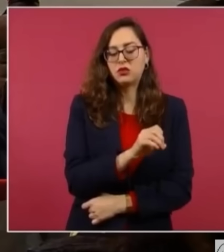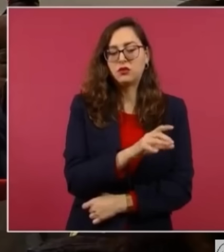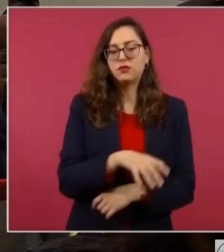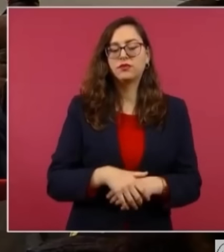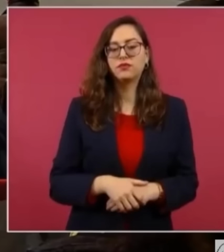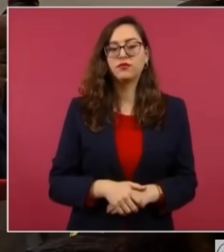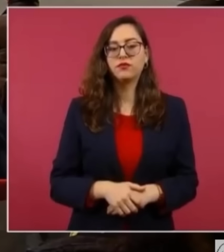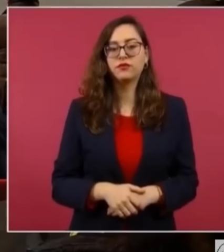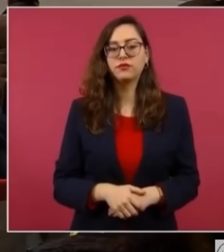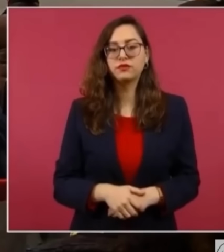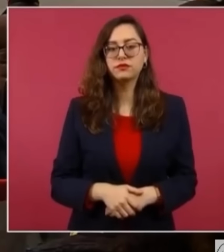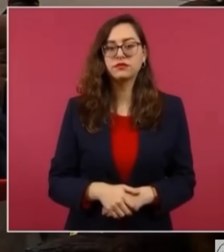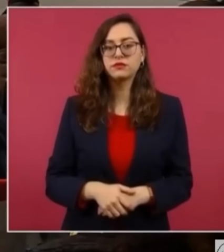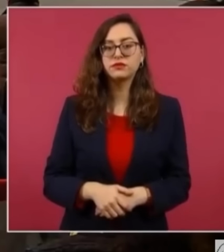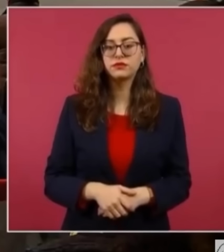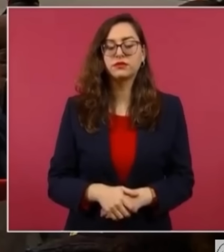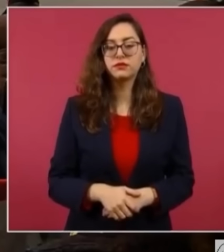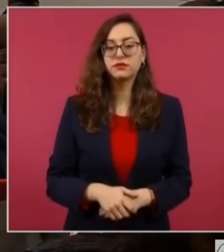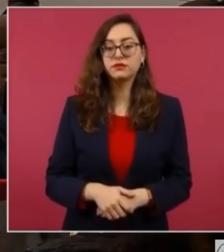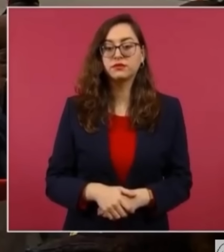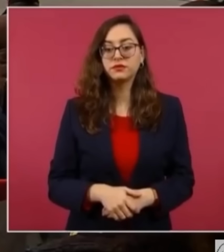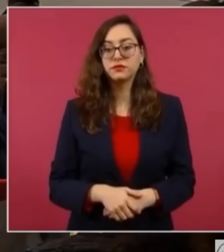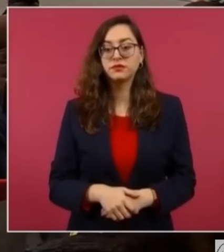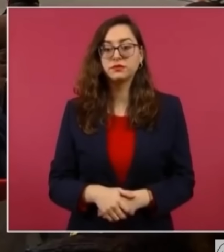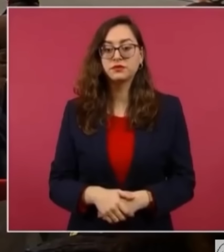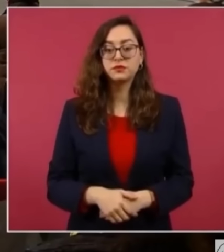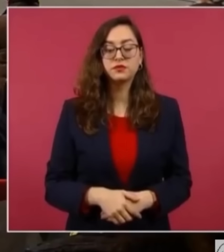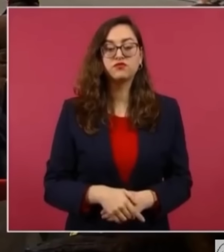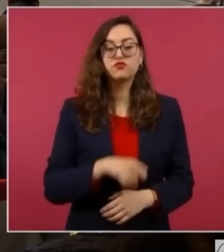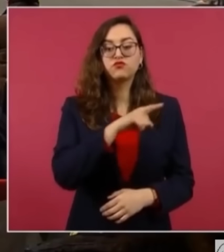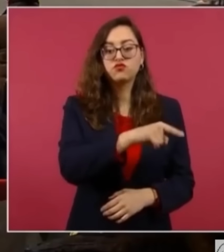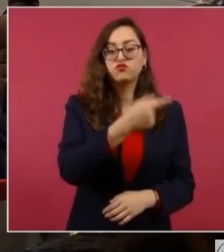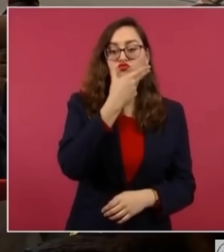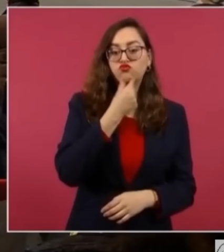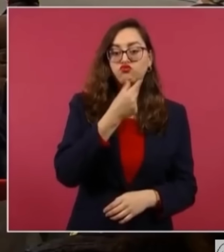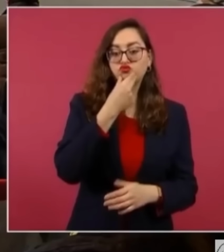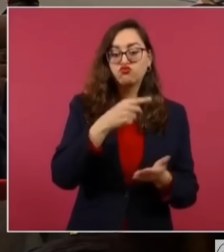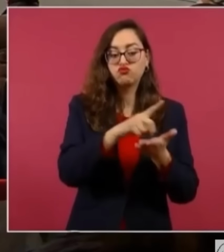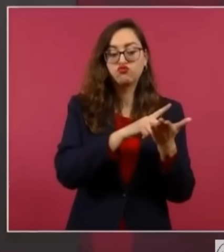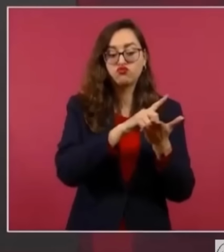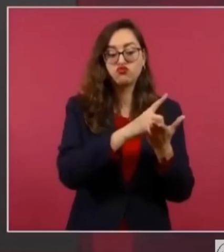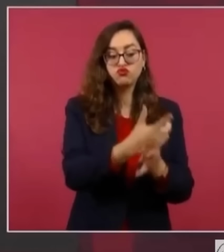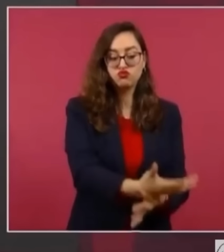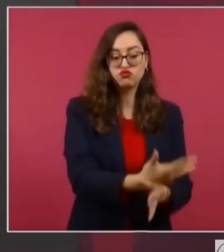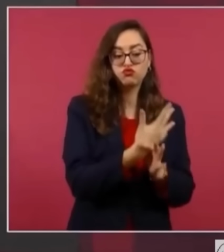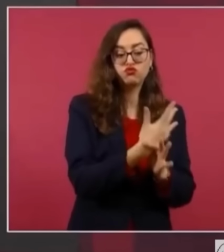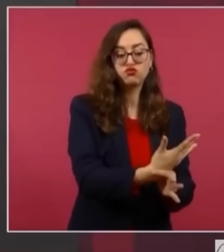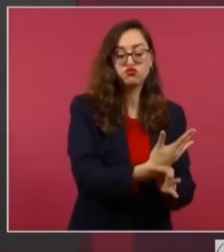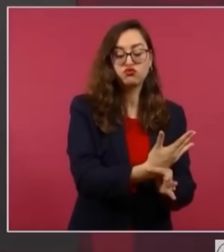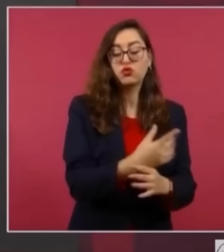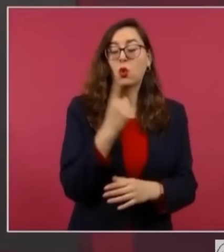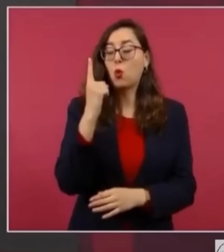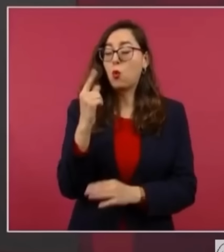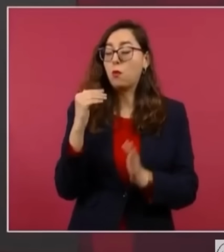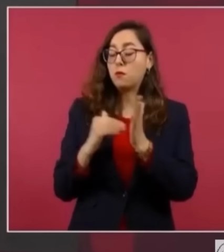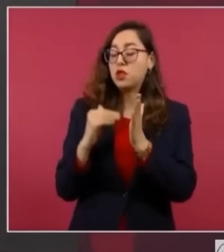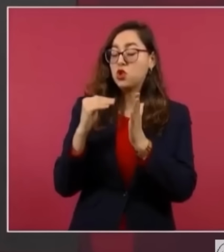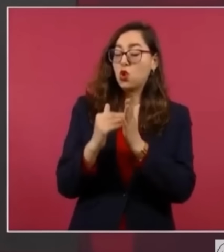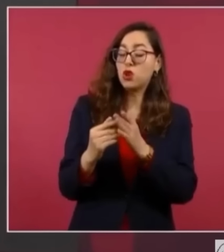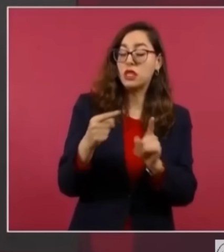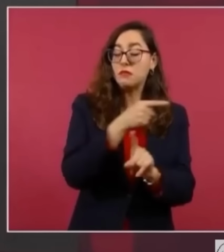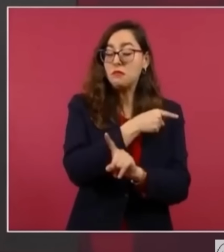A García Luna por $1,500,000 en billetes de $100.